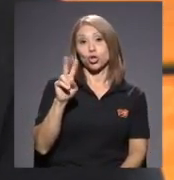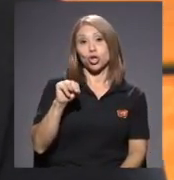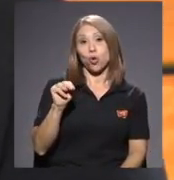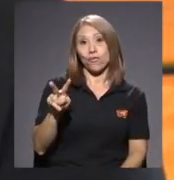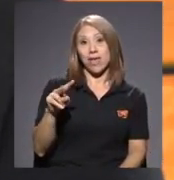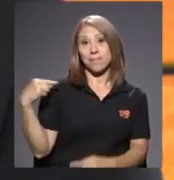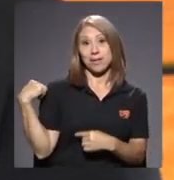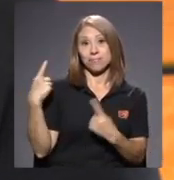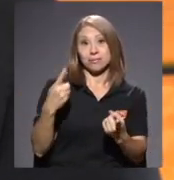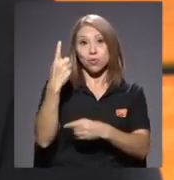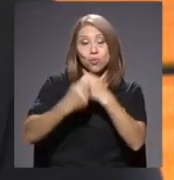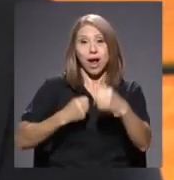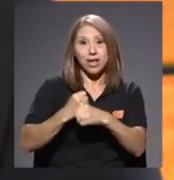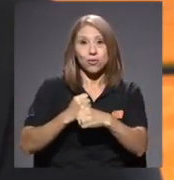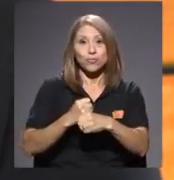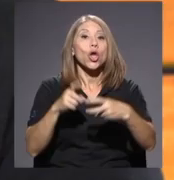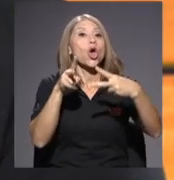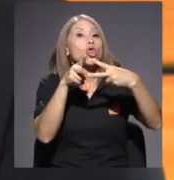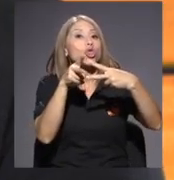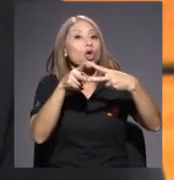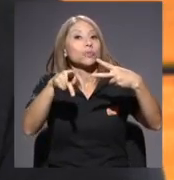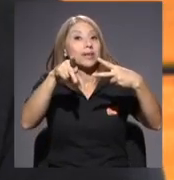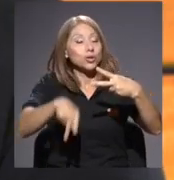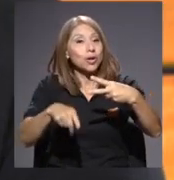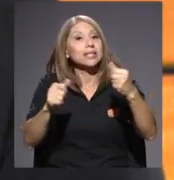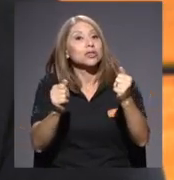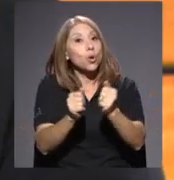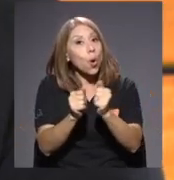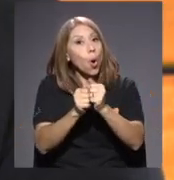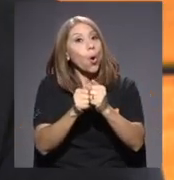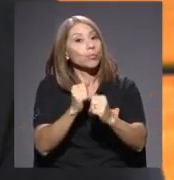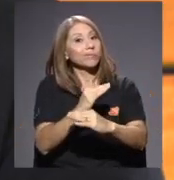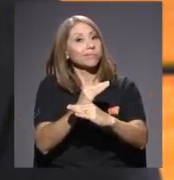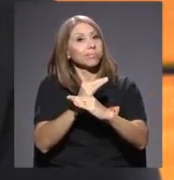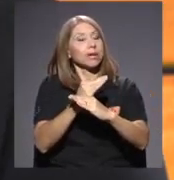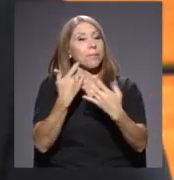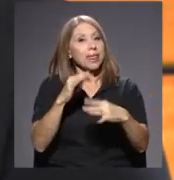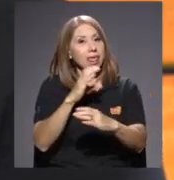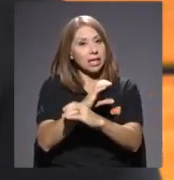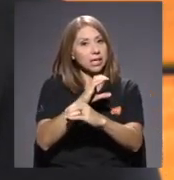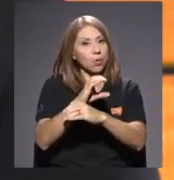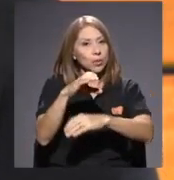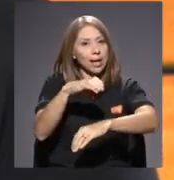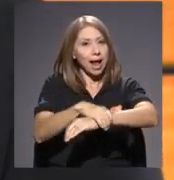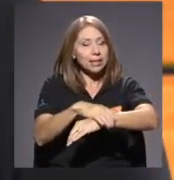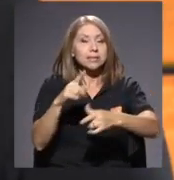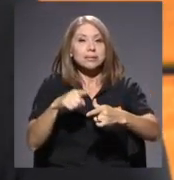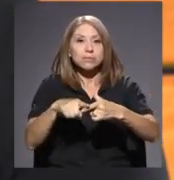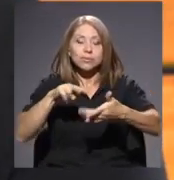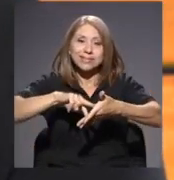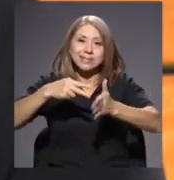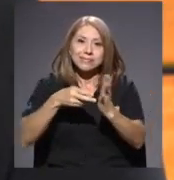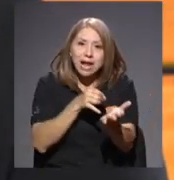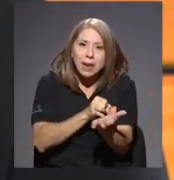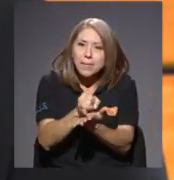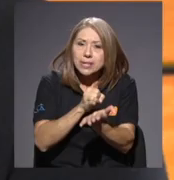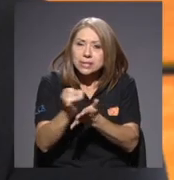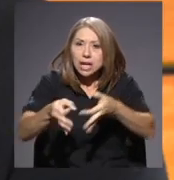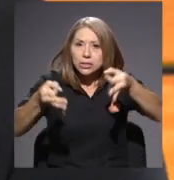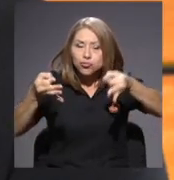dos de las personas cuestionadas con medidas cautelares y eso nos confirma a nosotros de que la investigación iba por buen camino, que era una